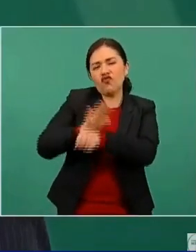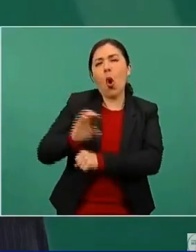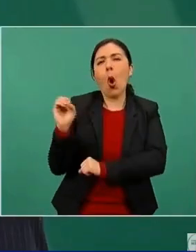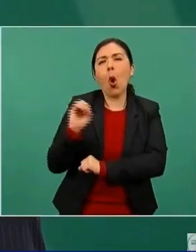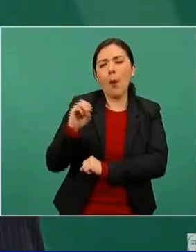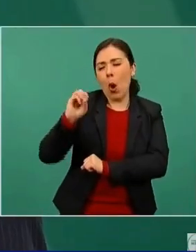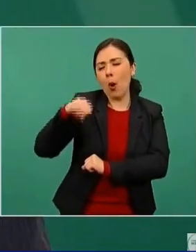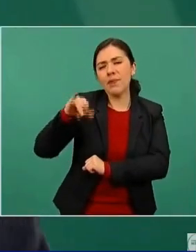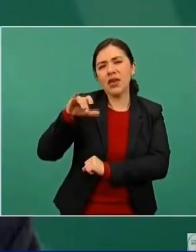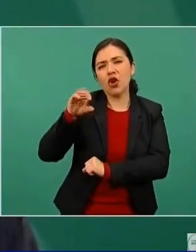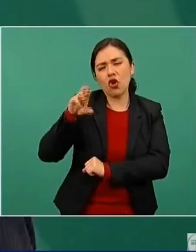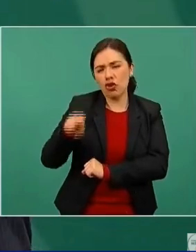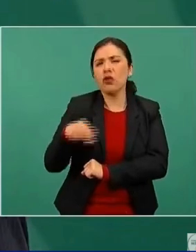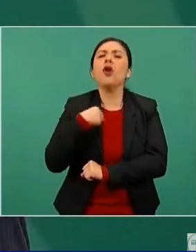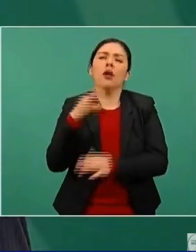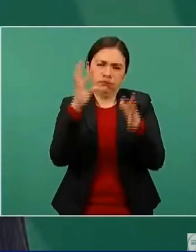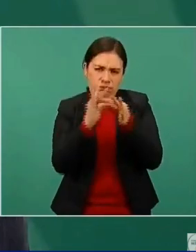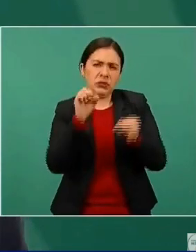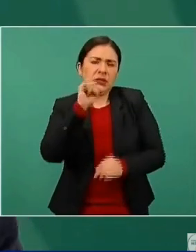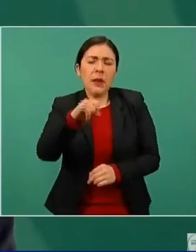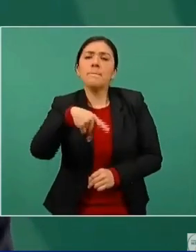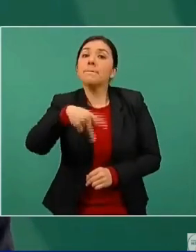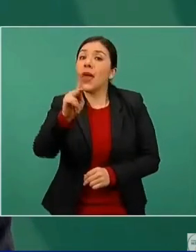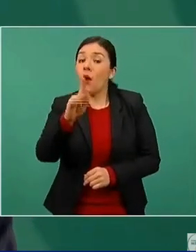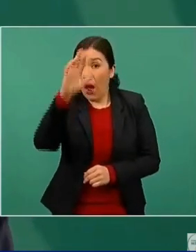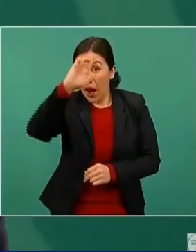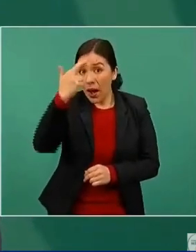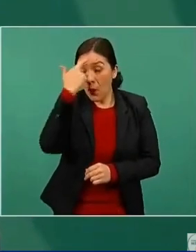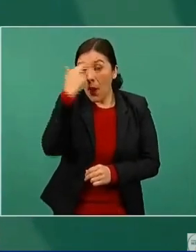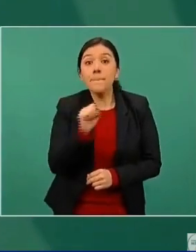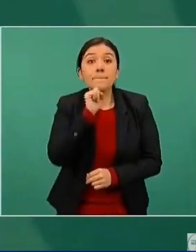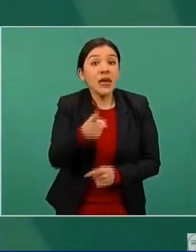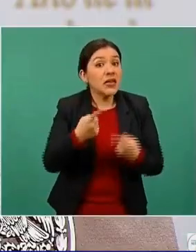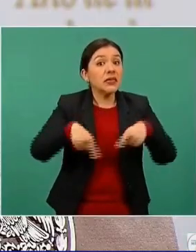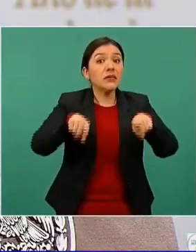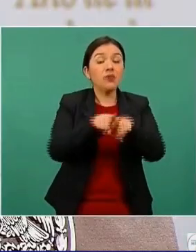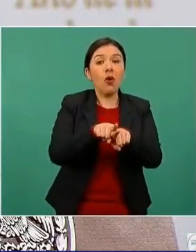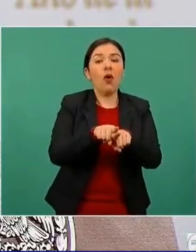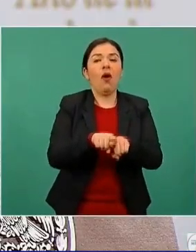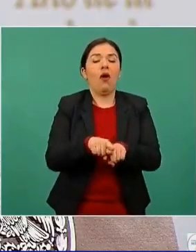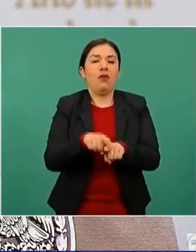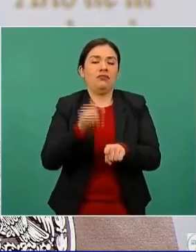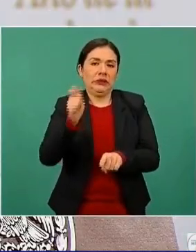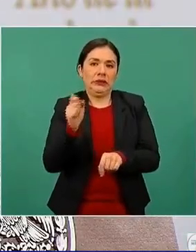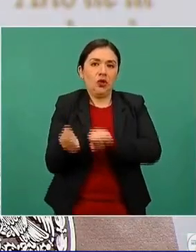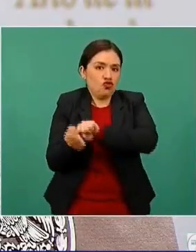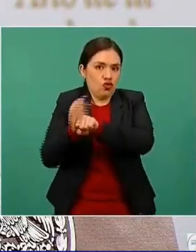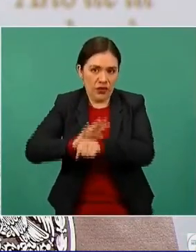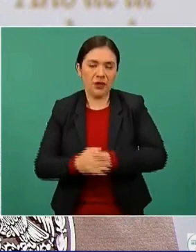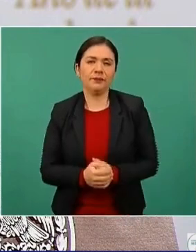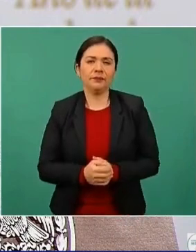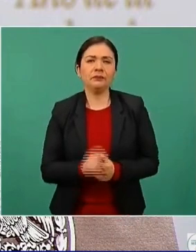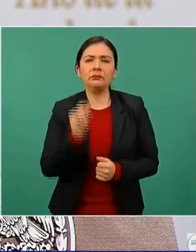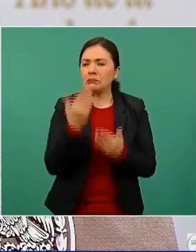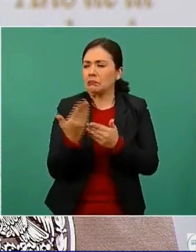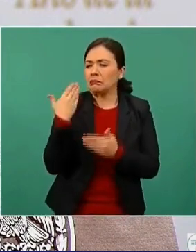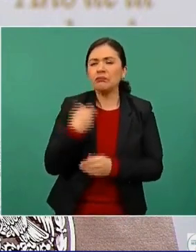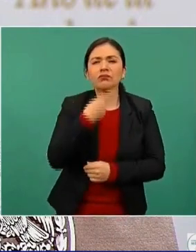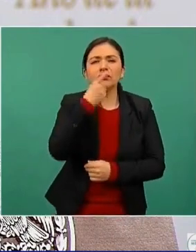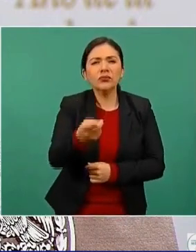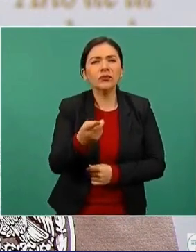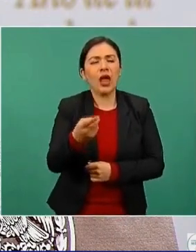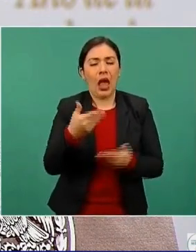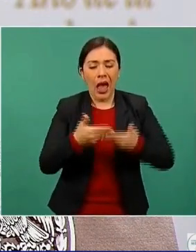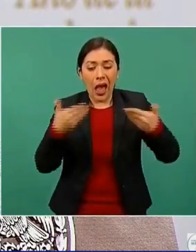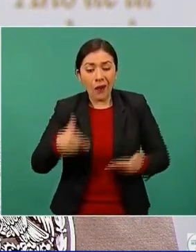la misma epidemia. Esta contabilización que se ha hecho de 32 casos que anunciamos recientemente, 42